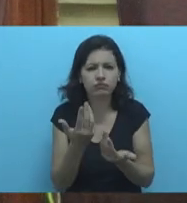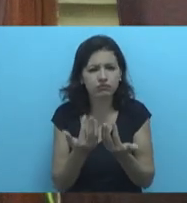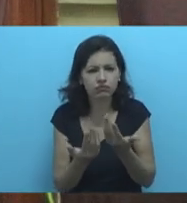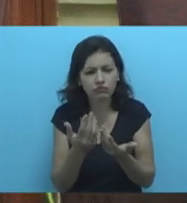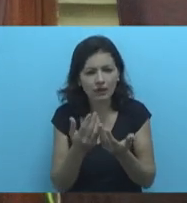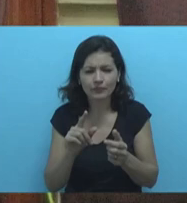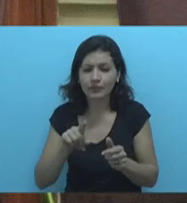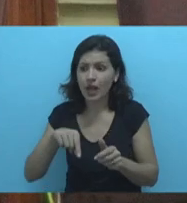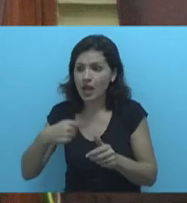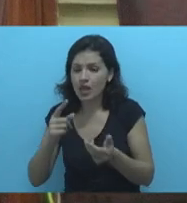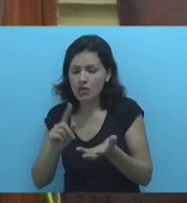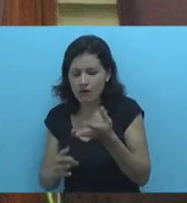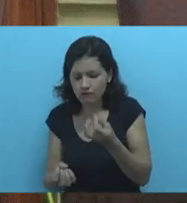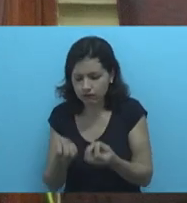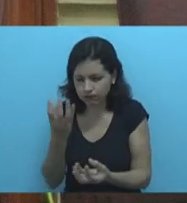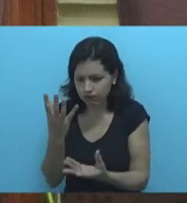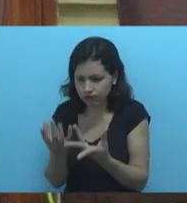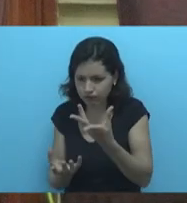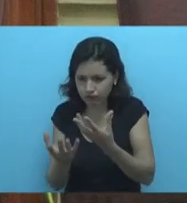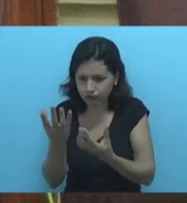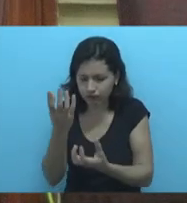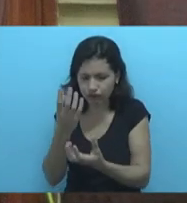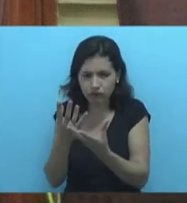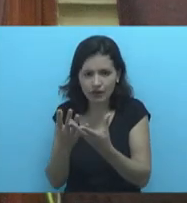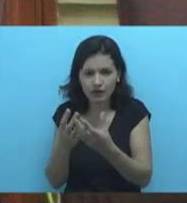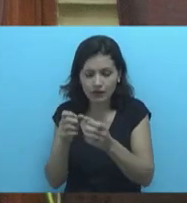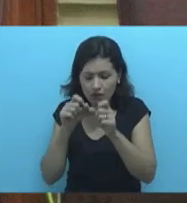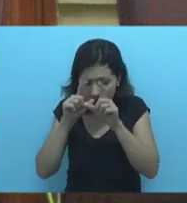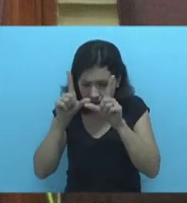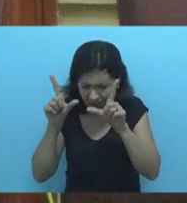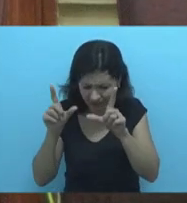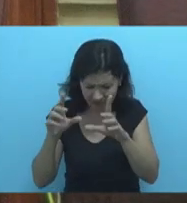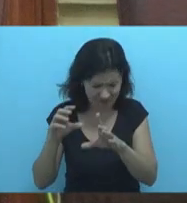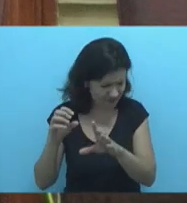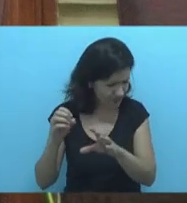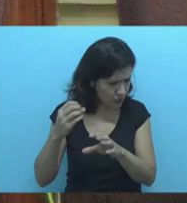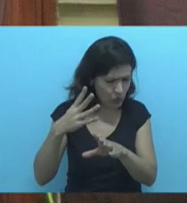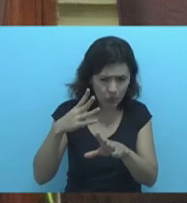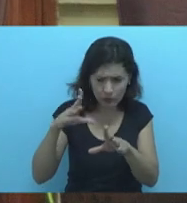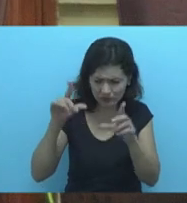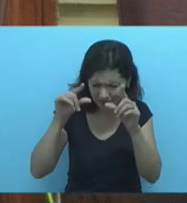y hay fuegos tan extraordinarios que no se pueden mirar